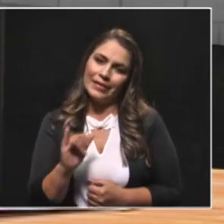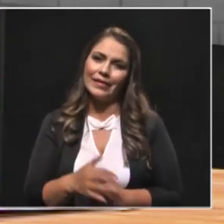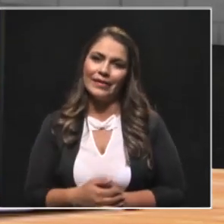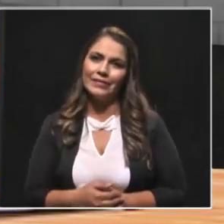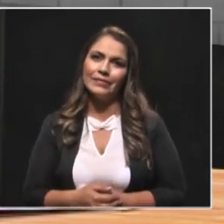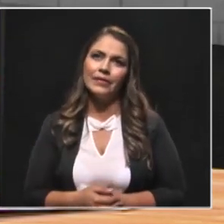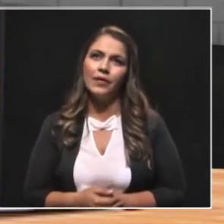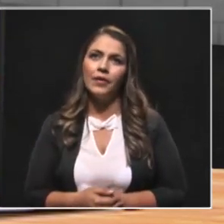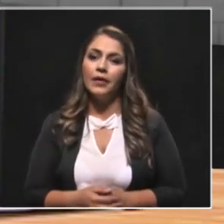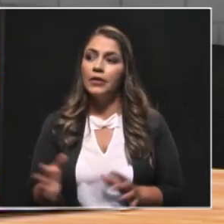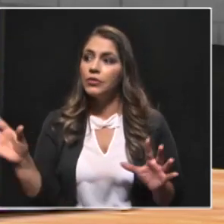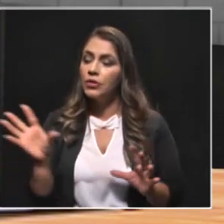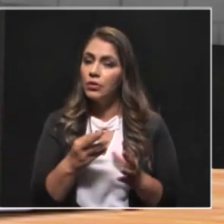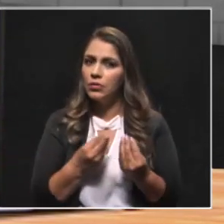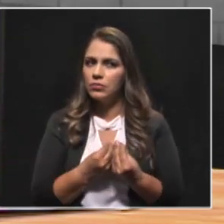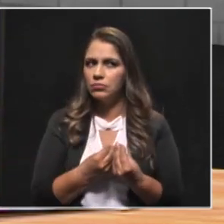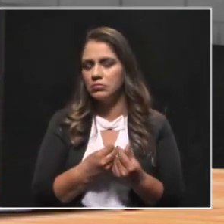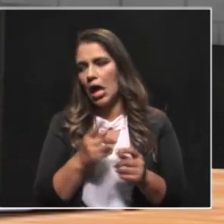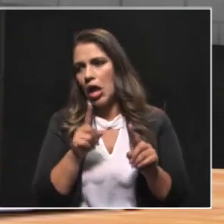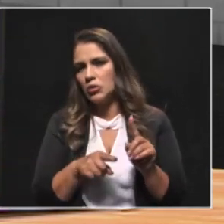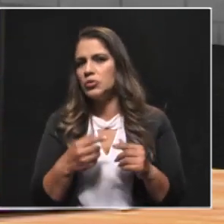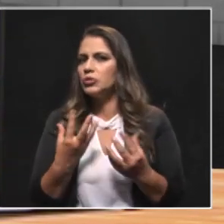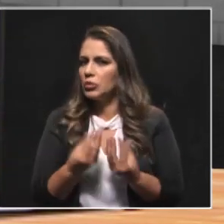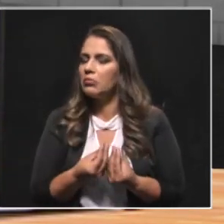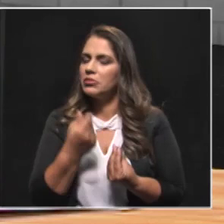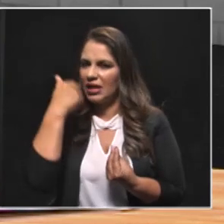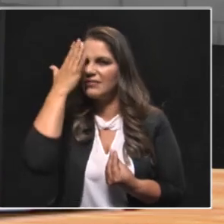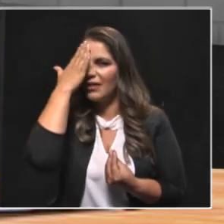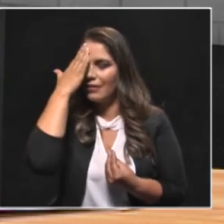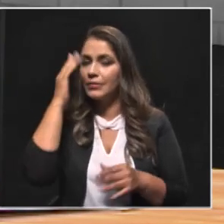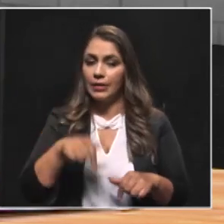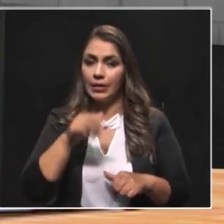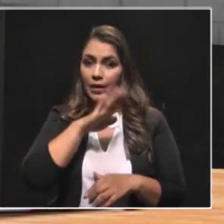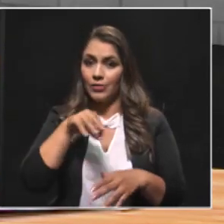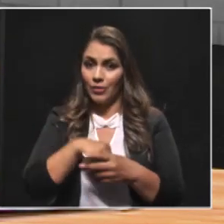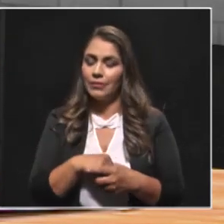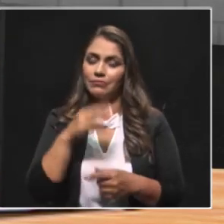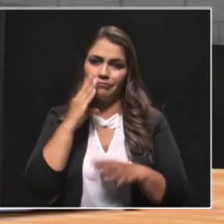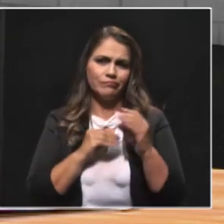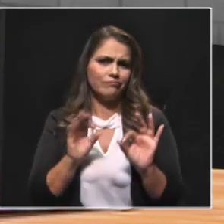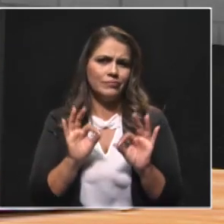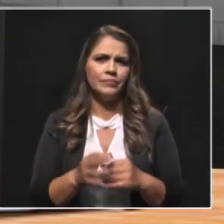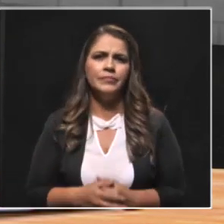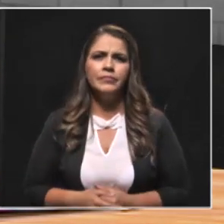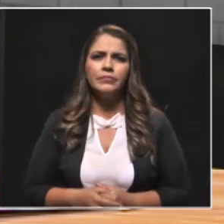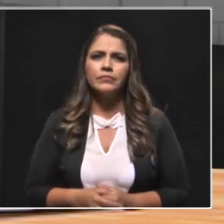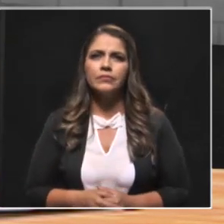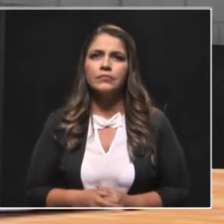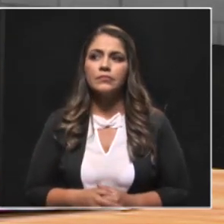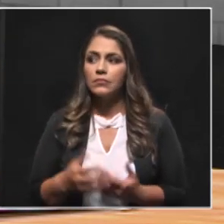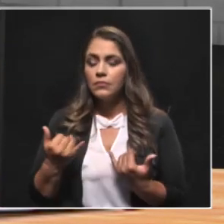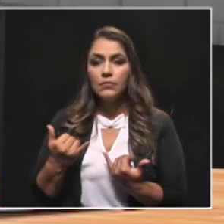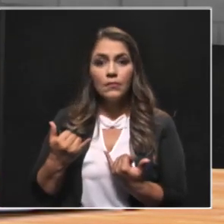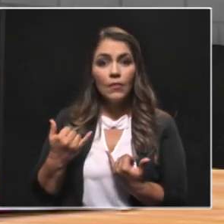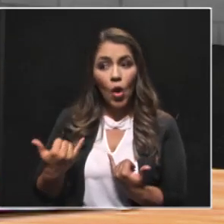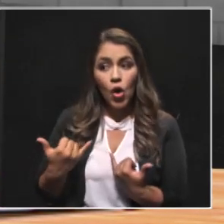no podemos decir que todos los grupos están abusando de la figura. Claro que no. Hay experiencias aquí en el departamento, en la ciudad. Pero el alcalde actual fue por firmas.